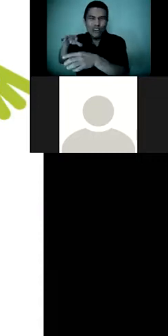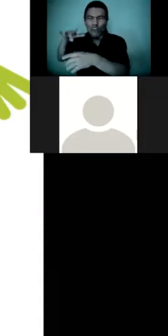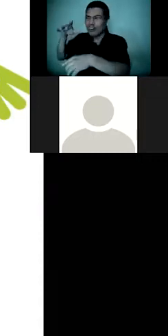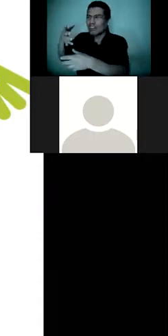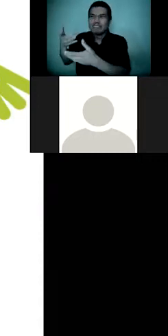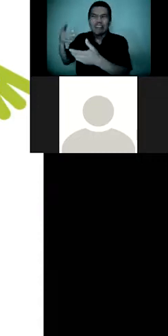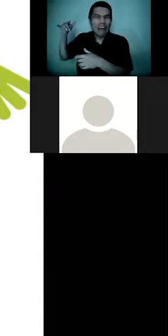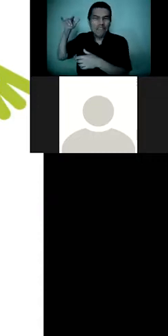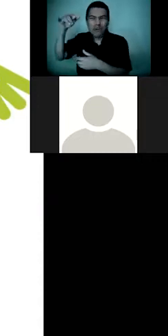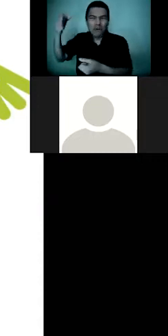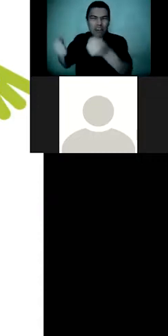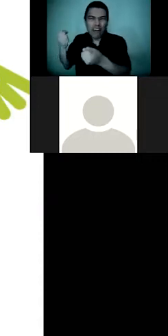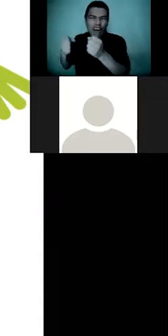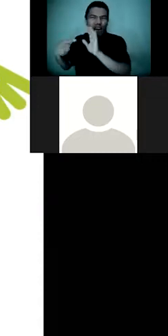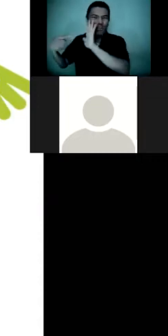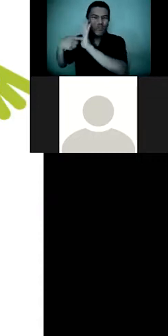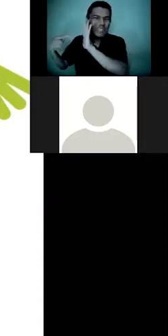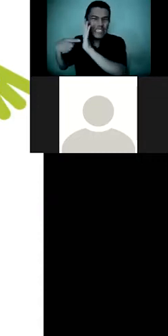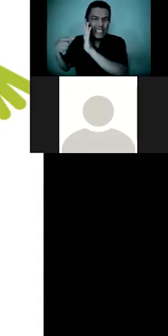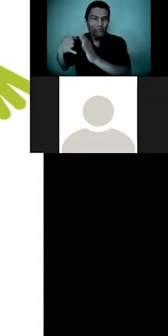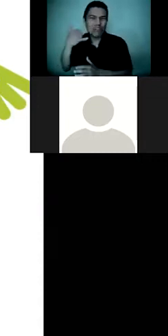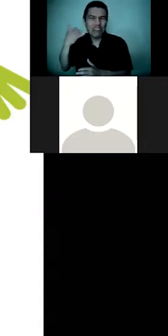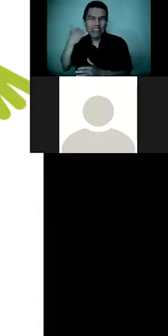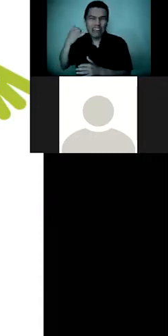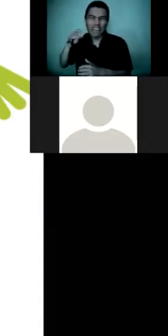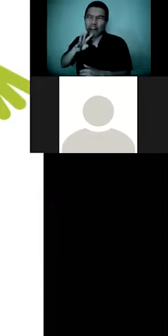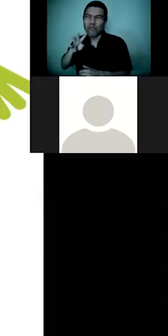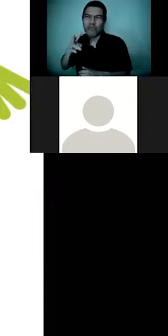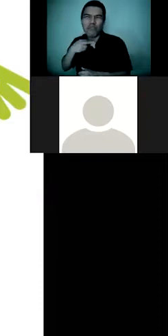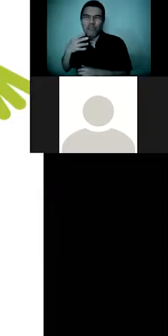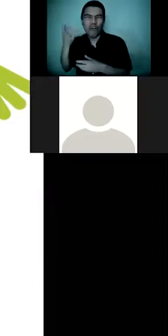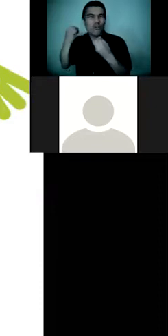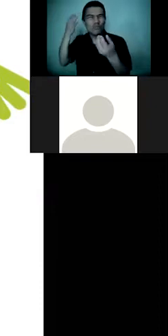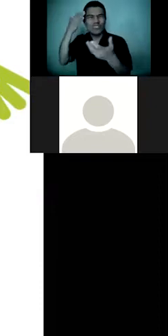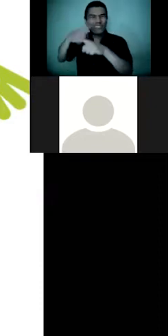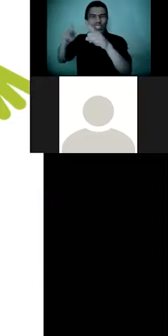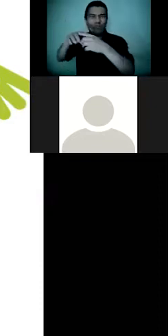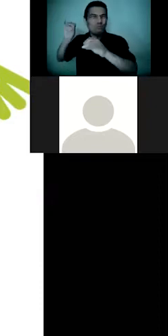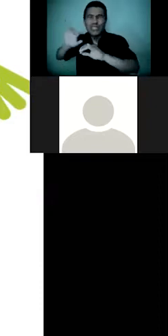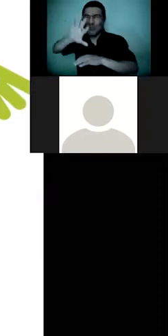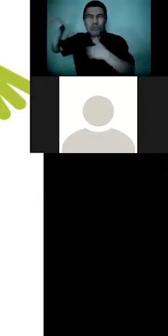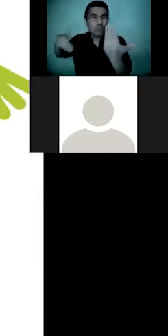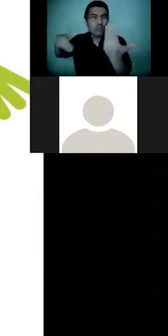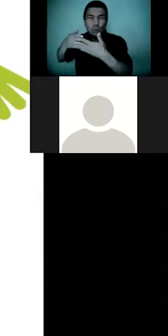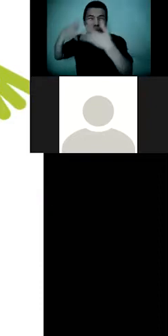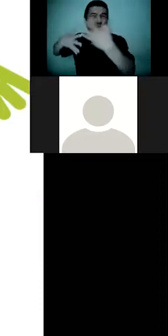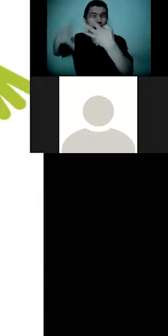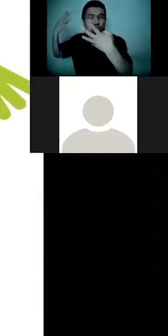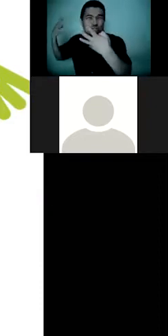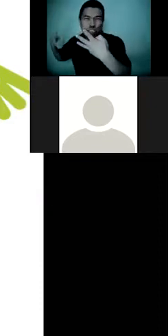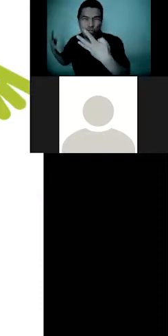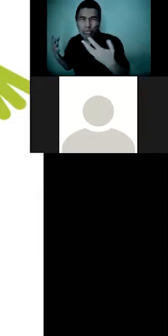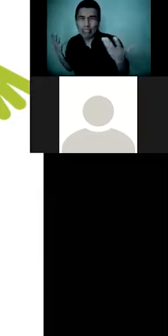Es difícil, porque mira cómo se escucha. El avión, las cosas fuertes, la voz, todo